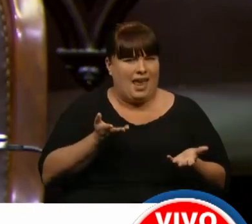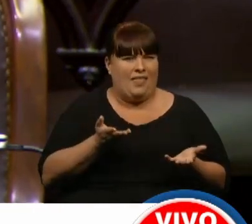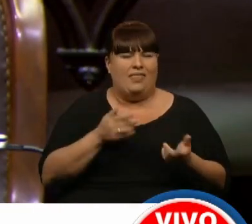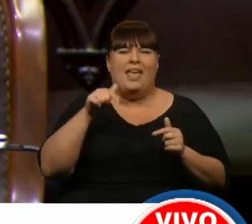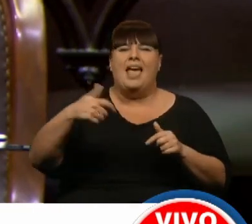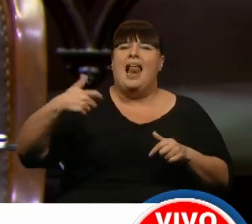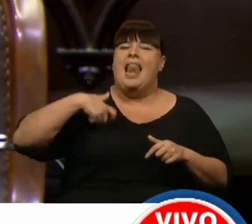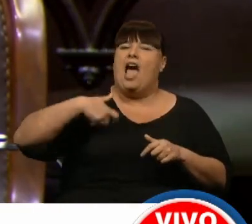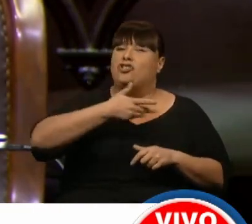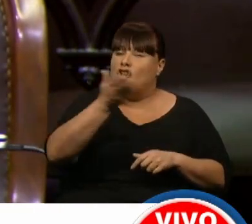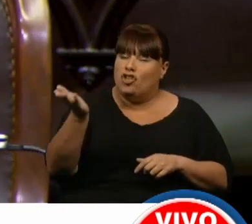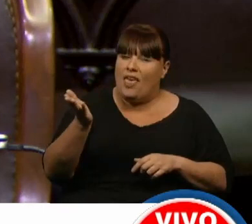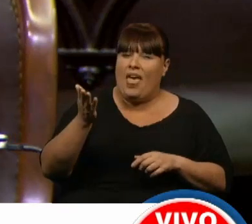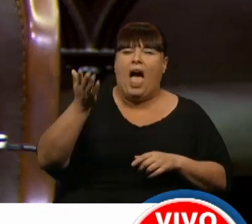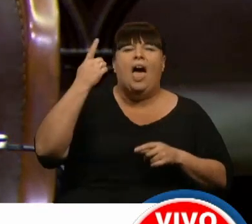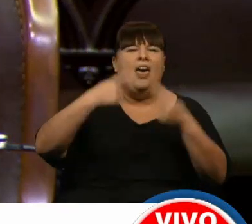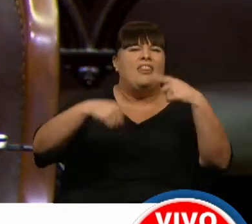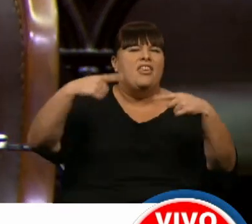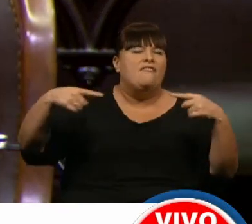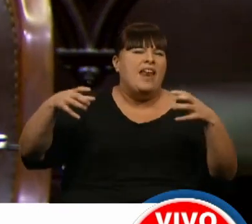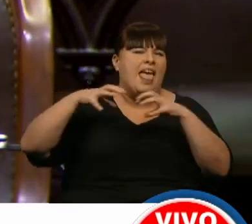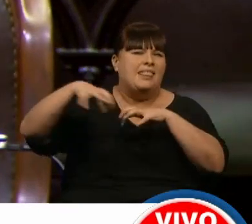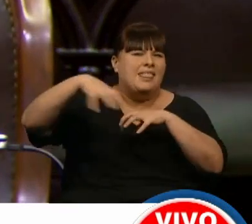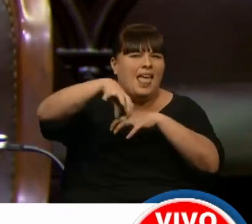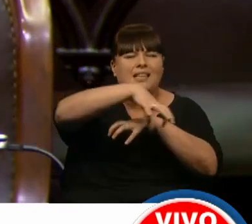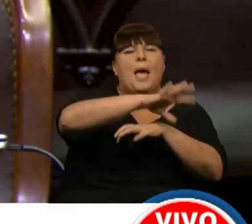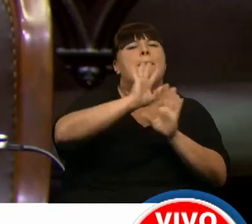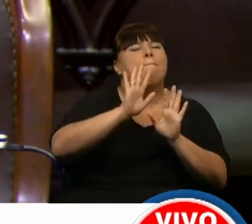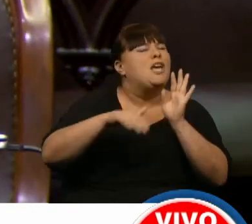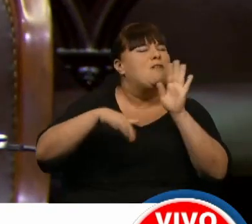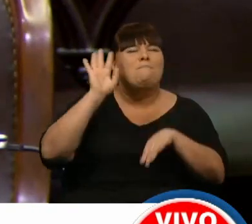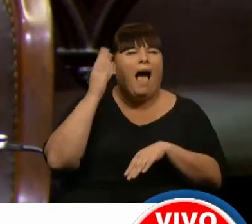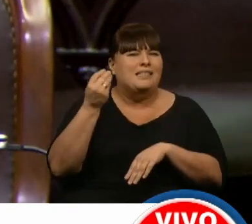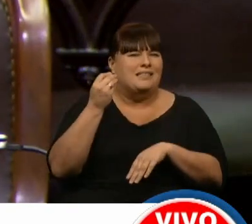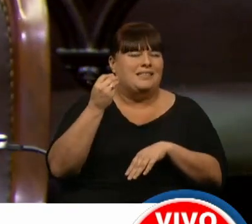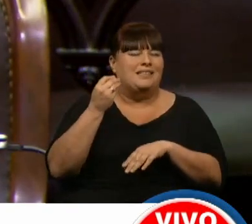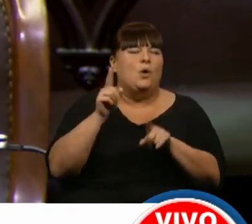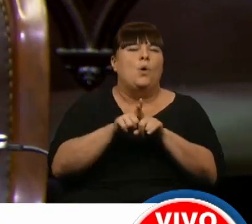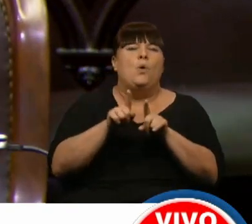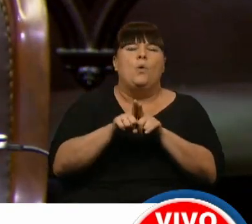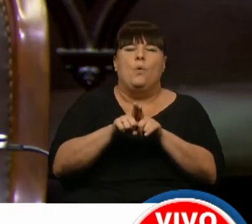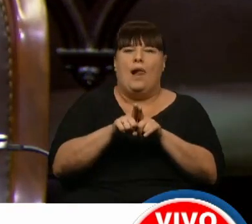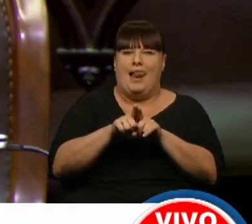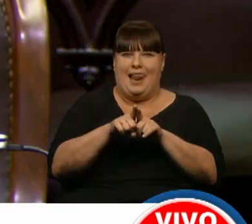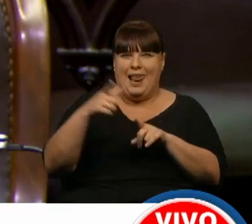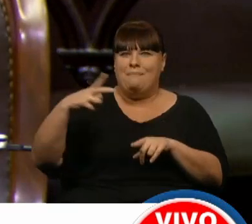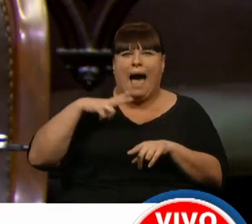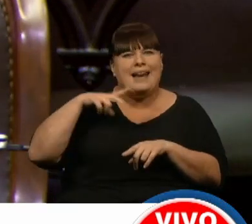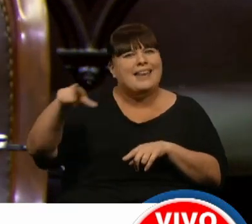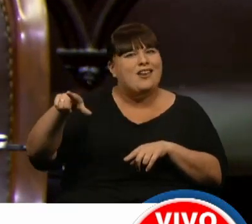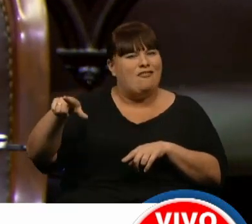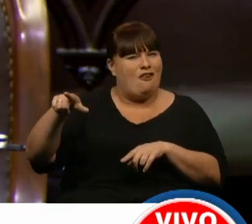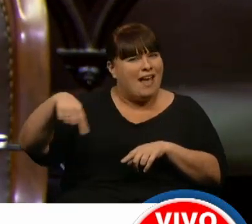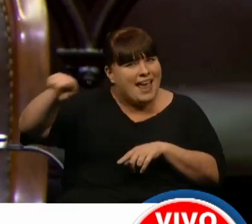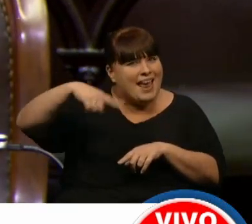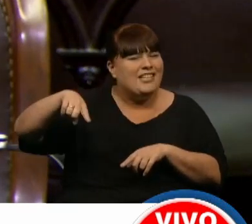esta sociedad, desde los distintos sectores, pero sobre todo desde los lugares que más tienen,